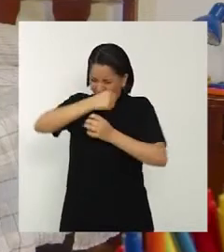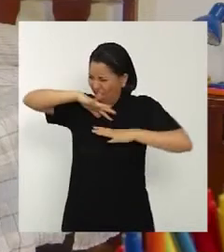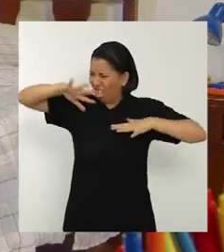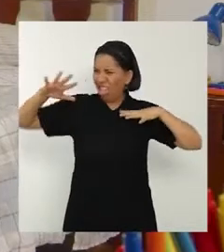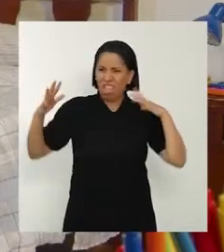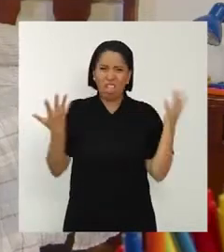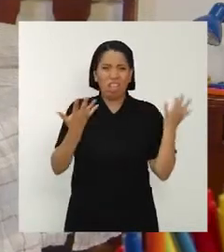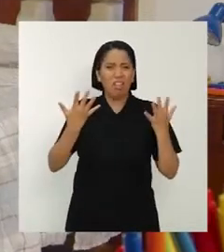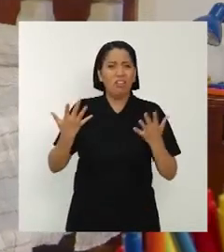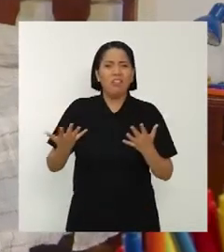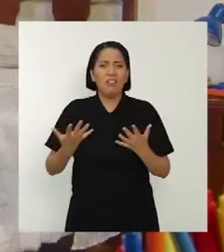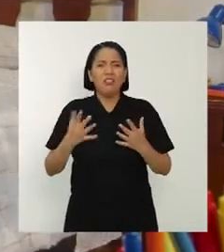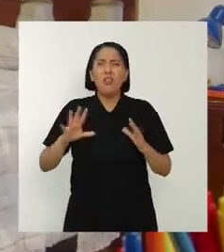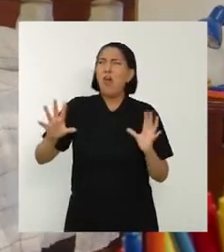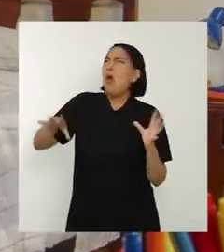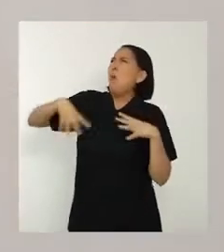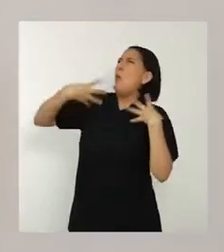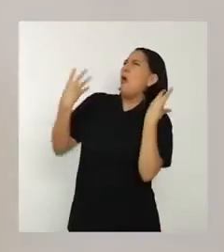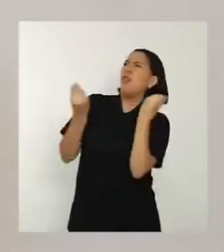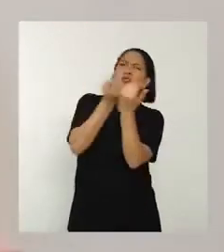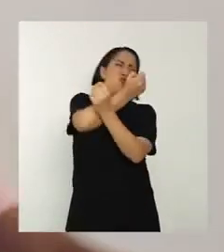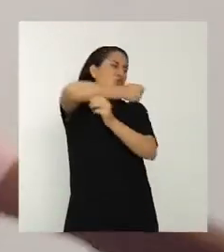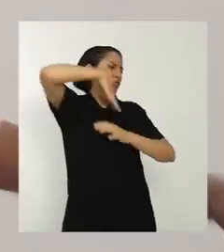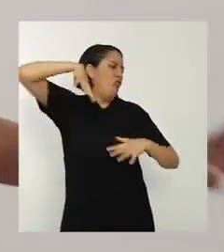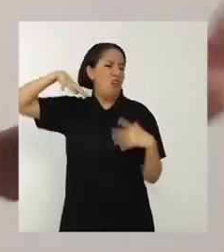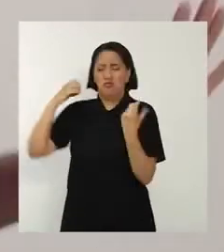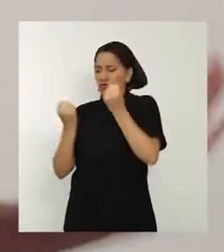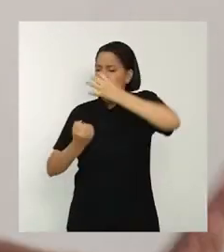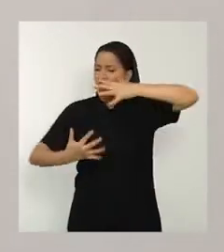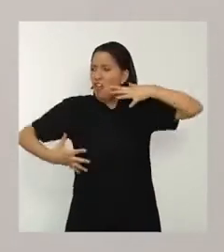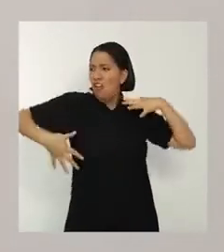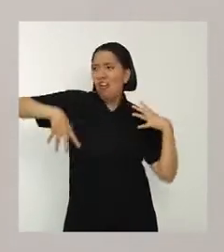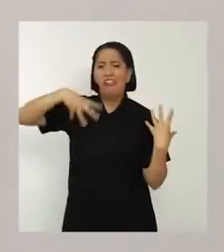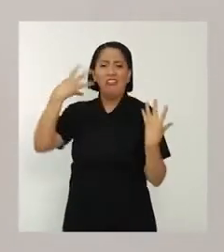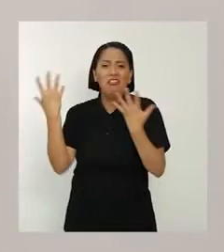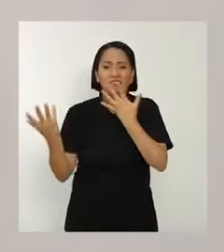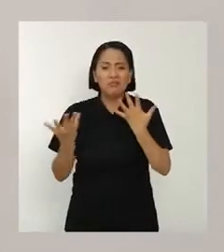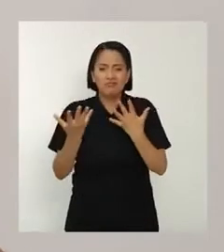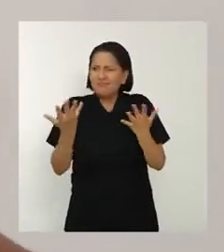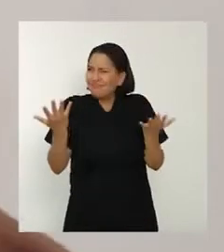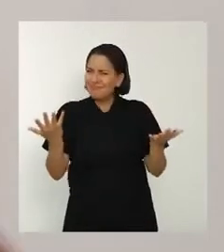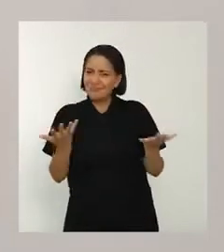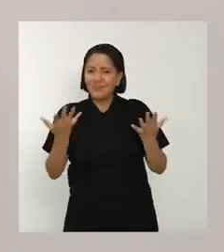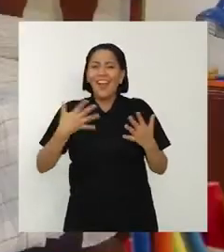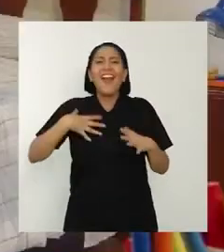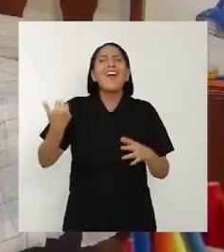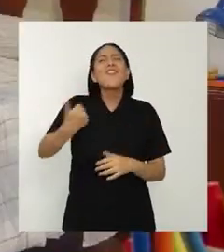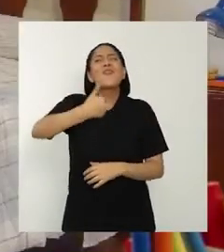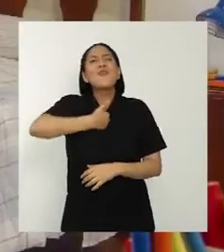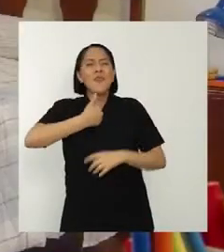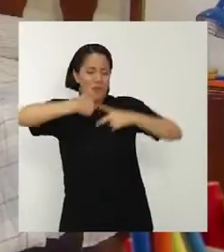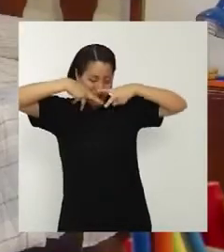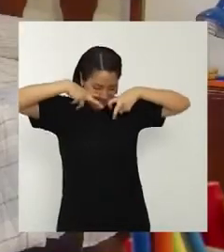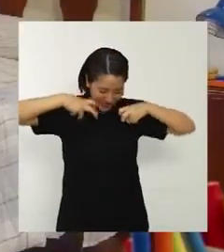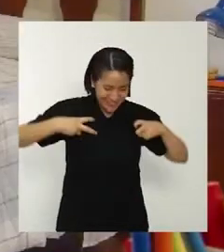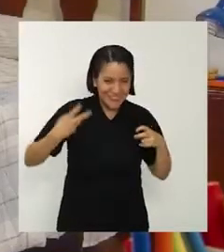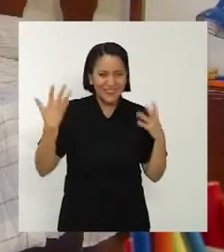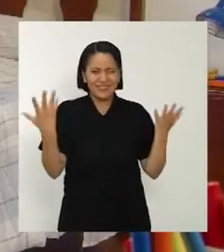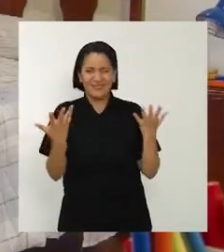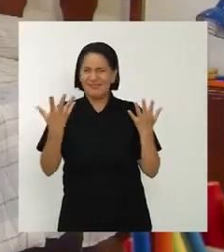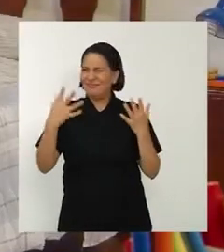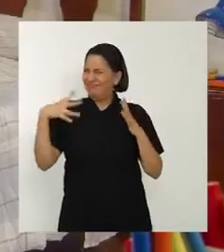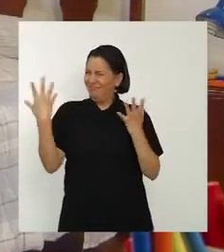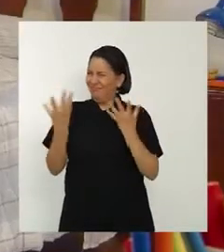estás moviendo tanto? ¿Y por qué estás haciendo todo esto? Es parte de una